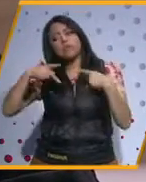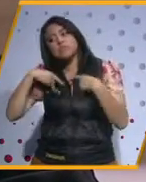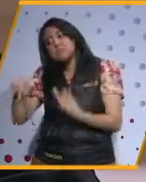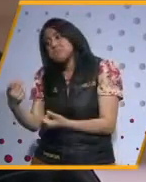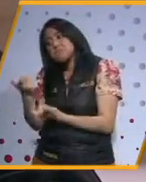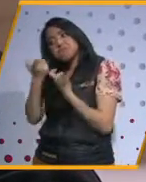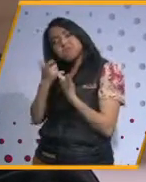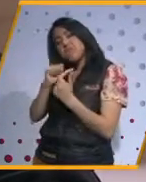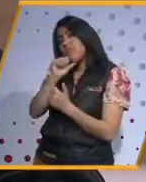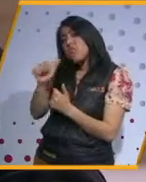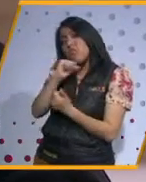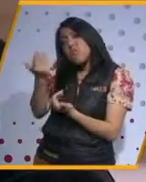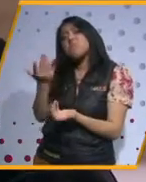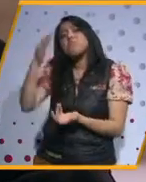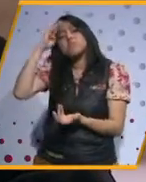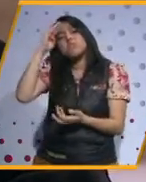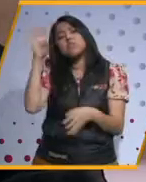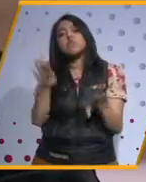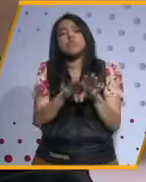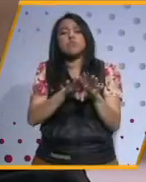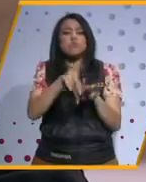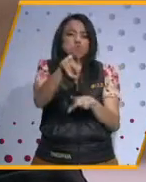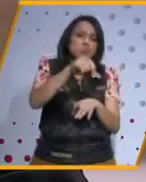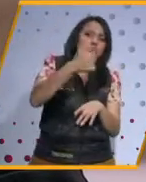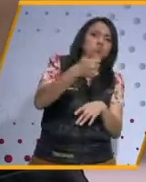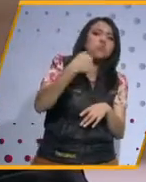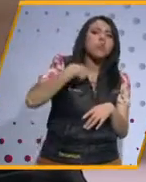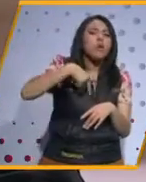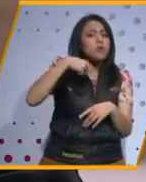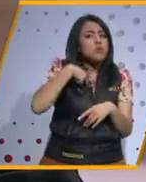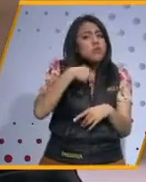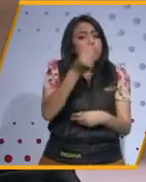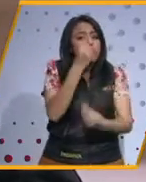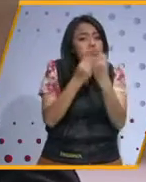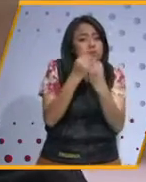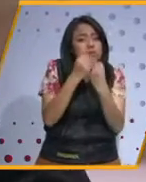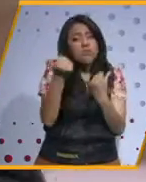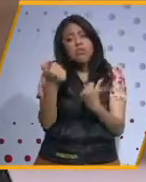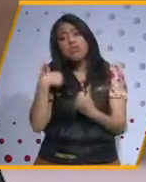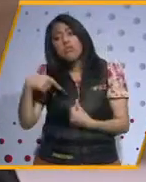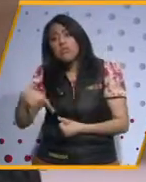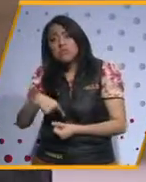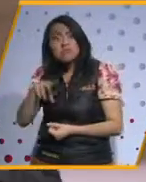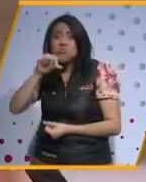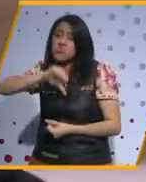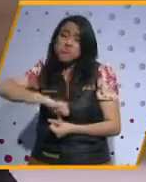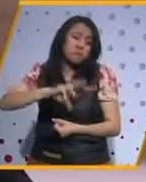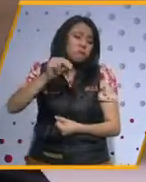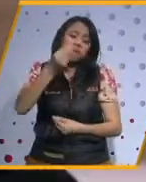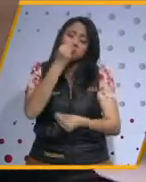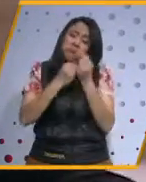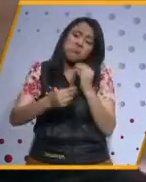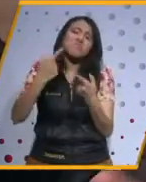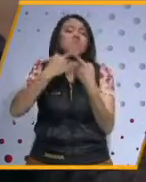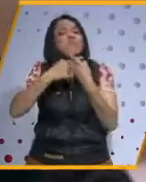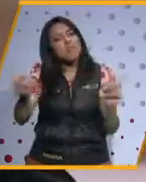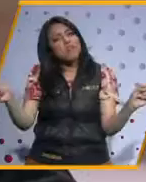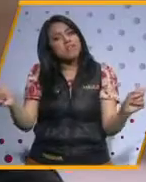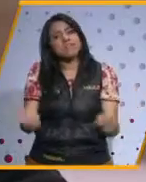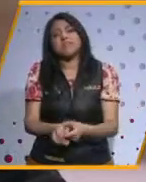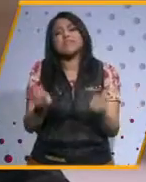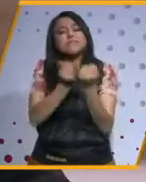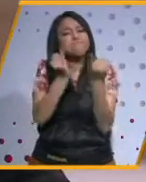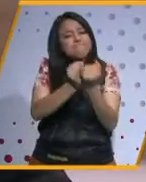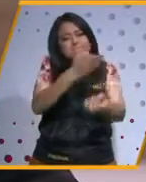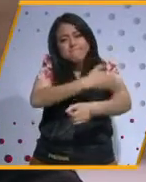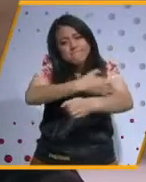no saben. Usted piensa, ¿qué voy a comer? Y ellos piensan, ¿voy a comer? Es bien distinto. Entonces, cuando llegan los Reyes, es un aliciente tremendo para la